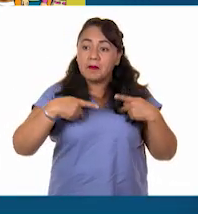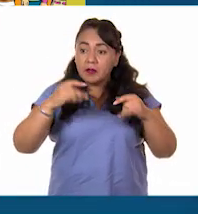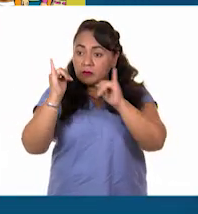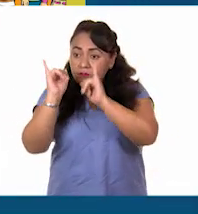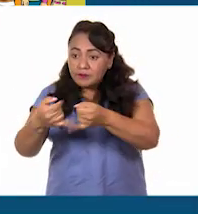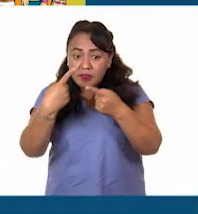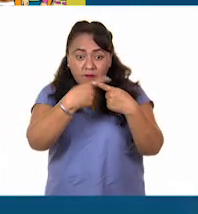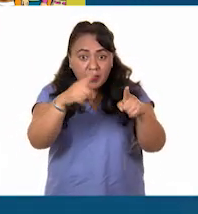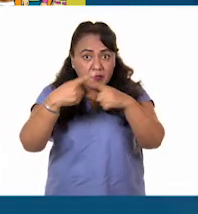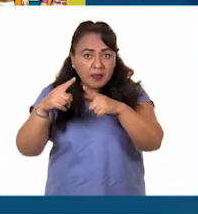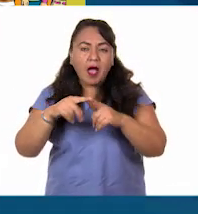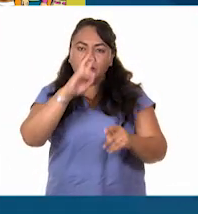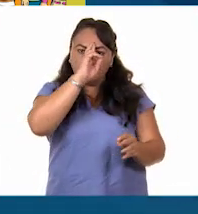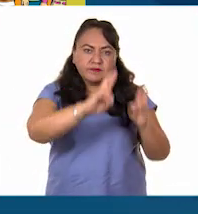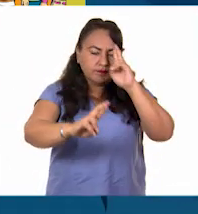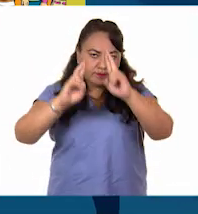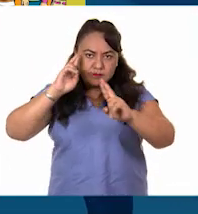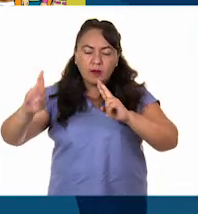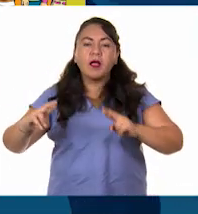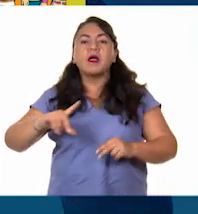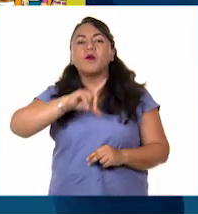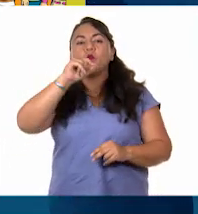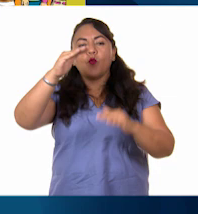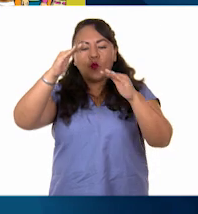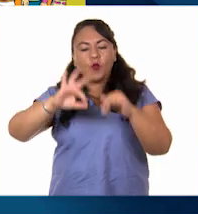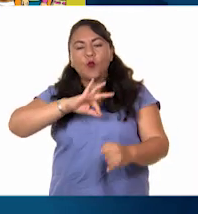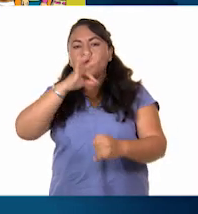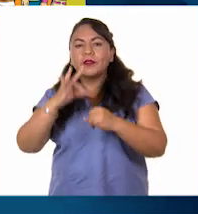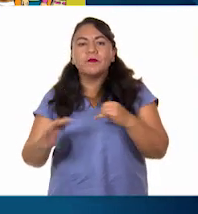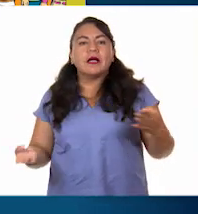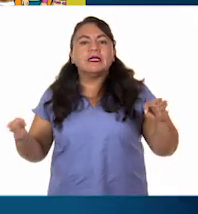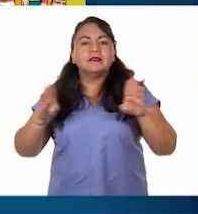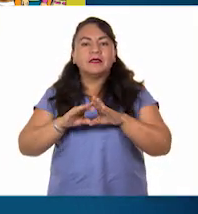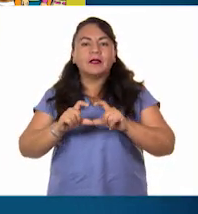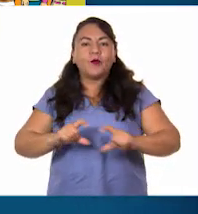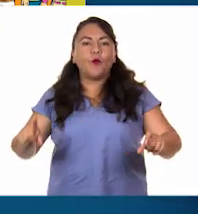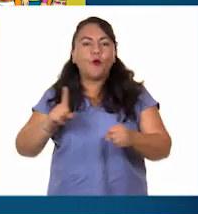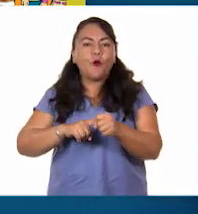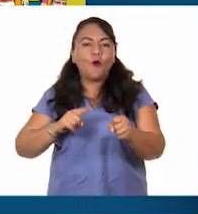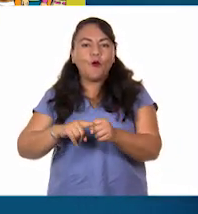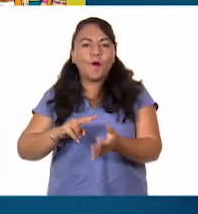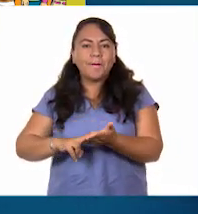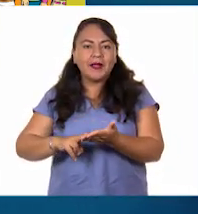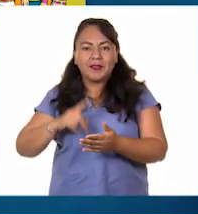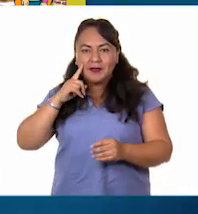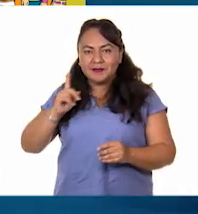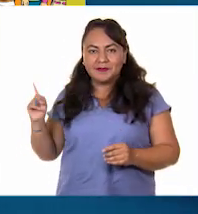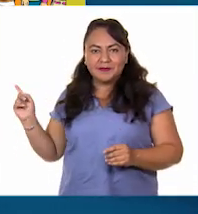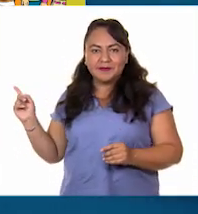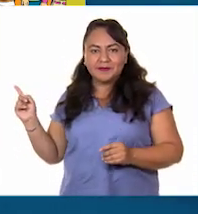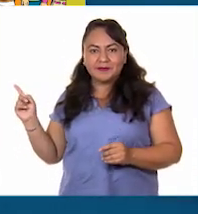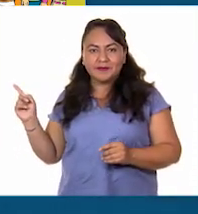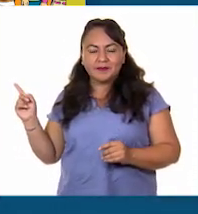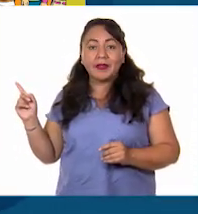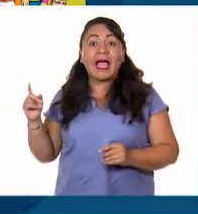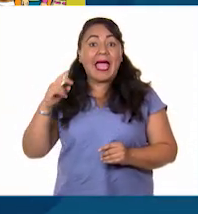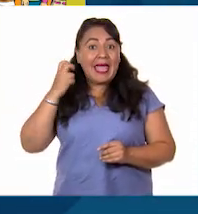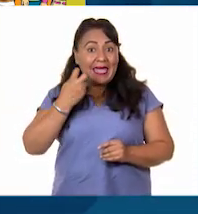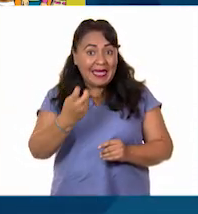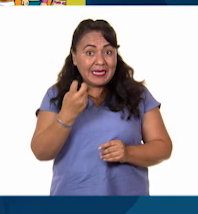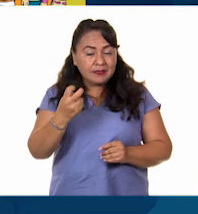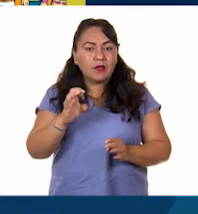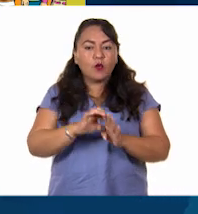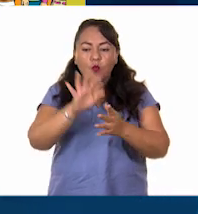Sí, y al final trae una frase de cierre que da conclusión a toda la idea. Con este esquema se presentan todas